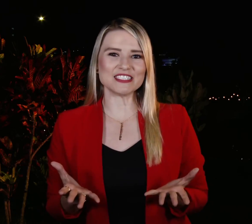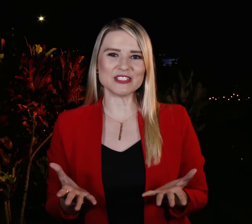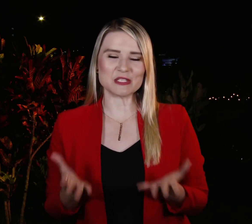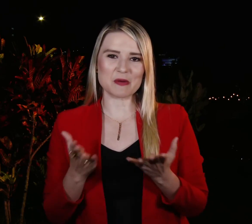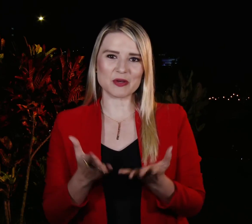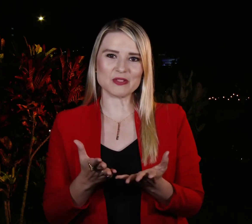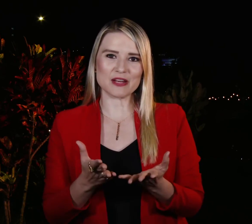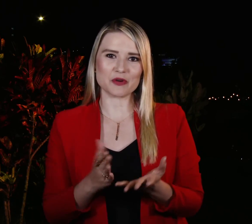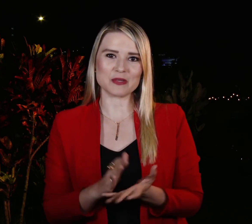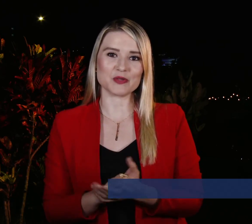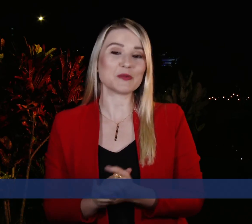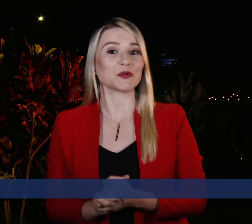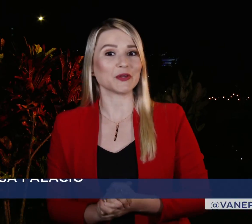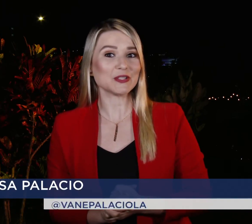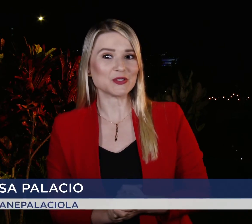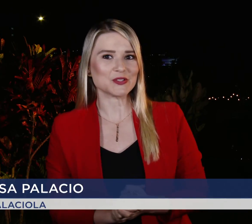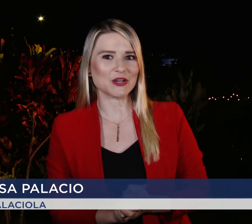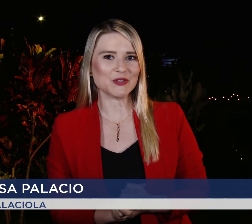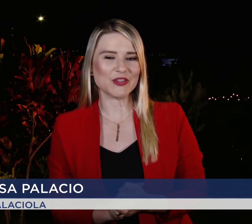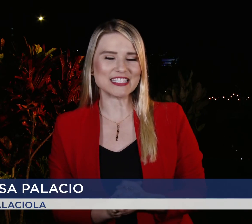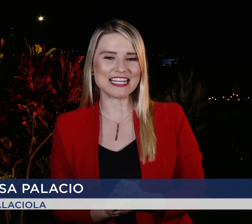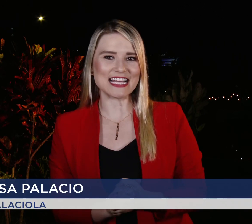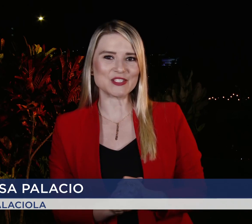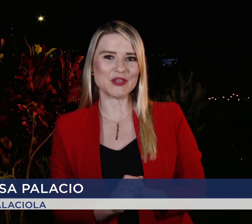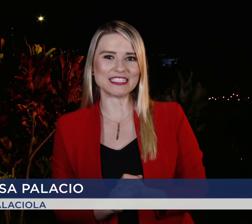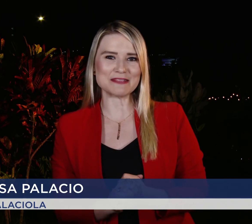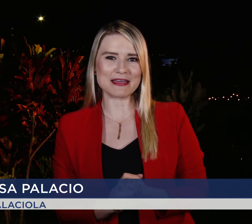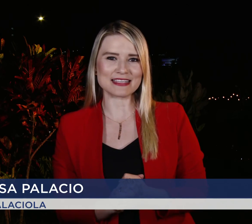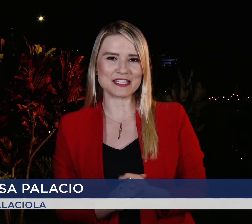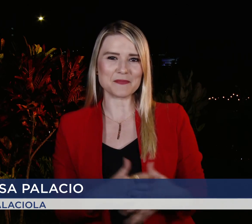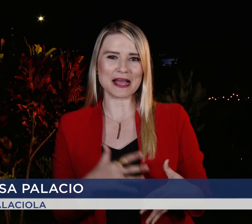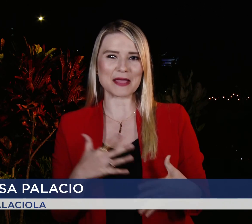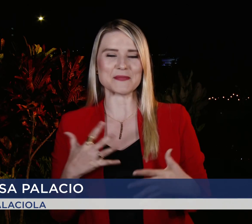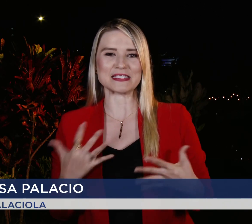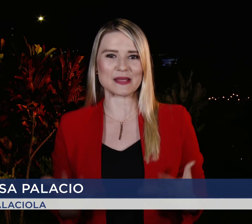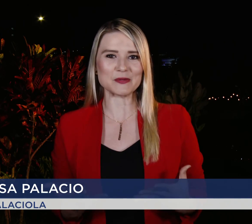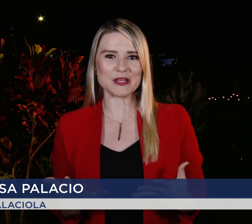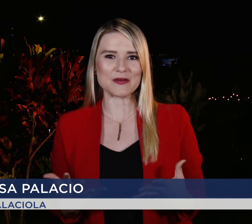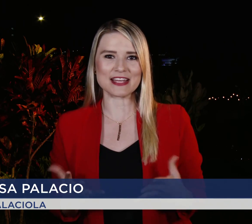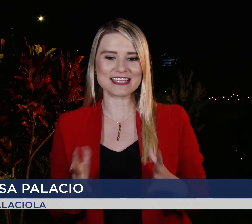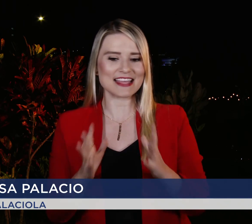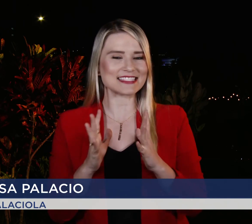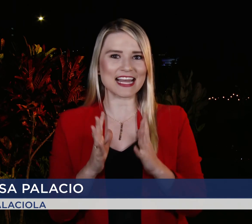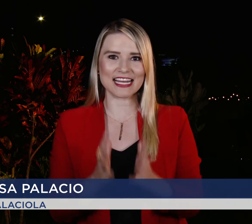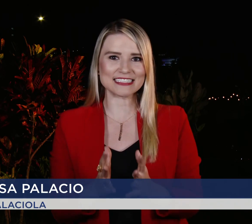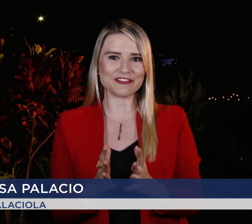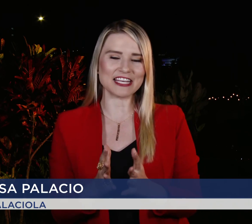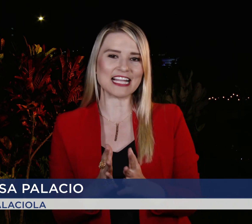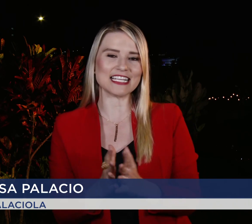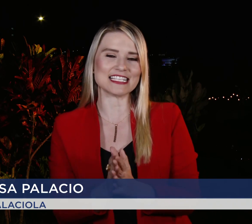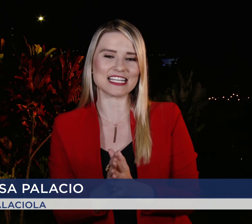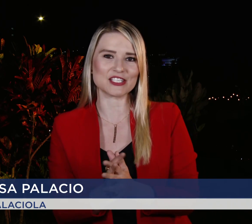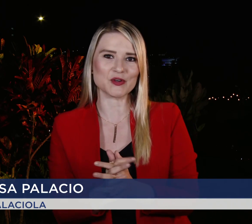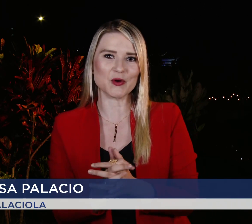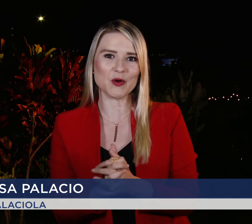Muy buenas noches, bienvenidos a la información deportiva. Yo los saludo desde la ciudad de Medellín para que empecemos a hablar ya de esta recta final de la Selección